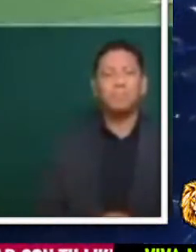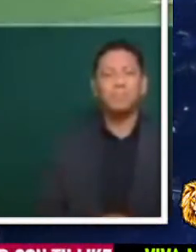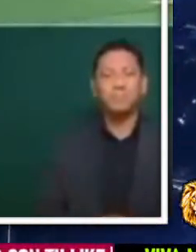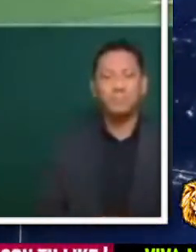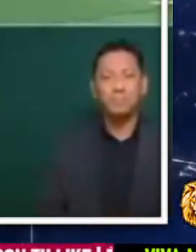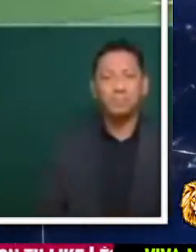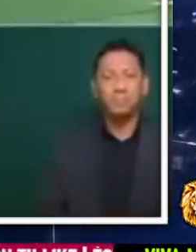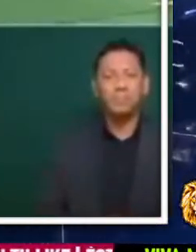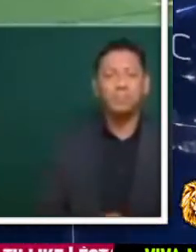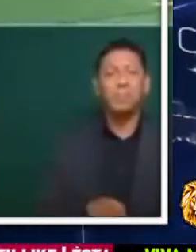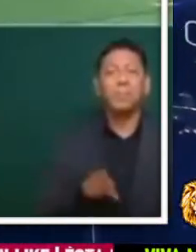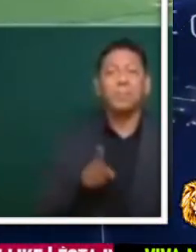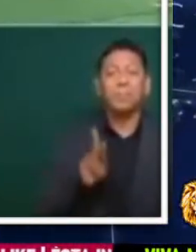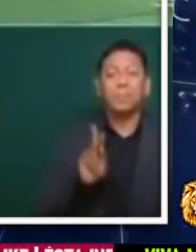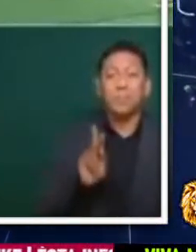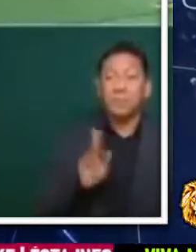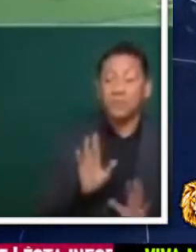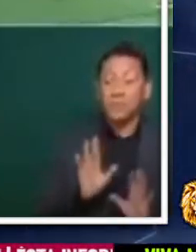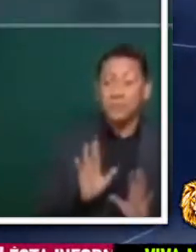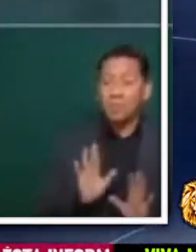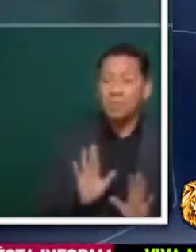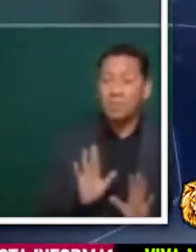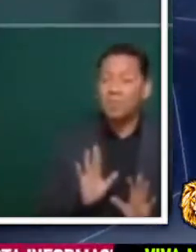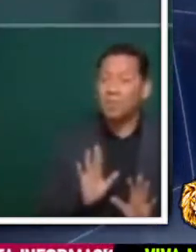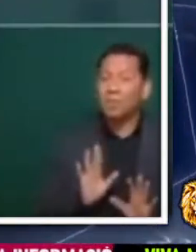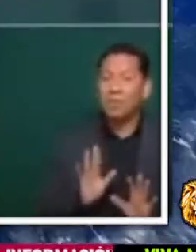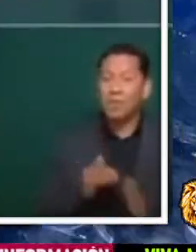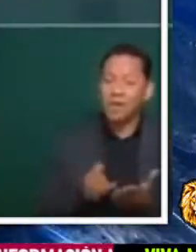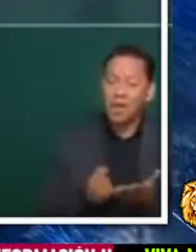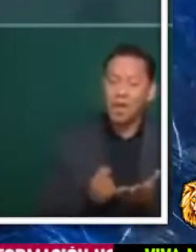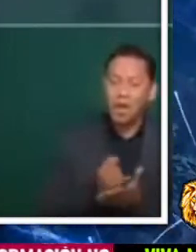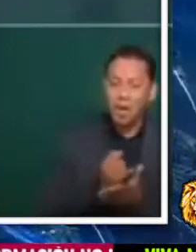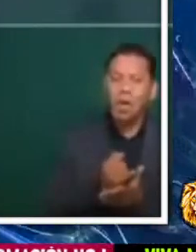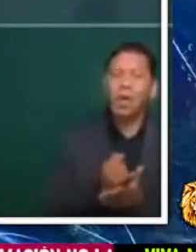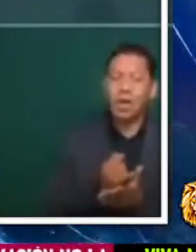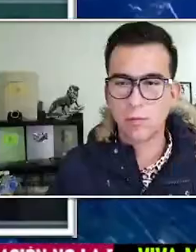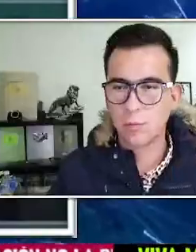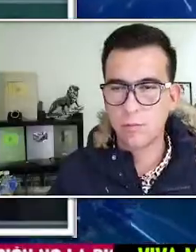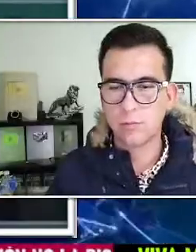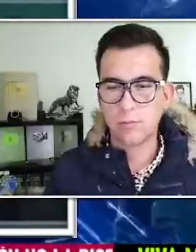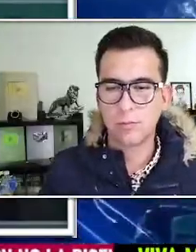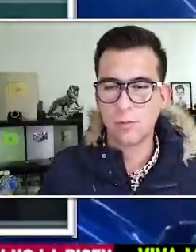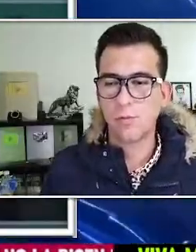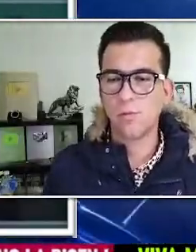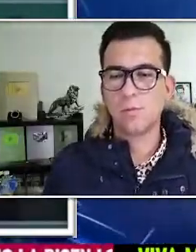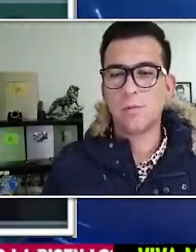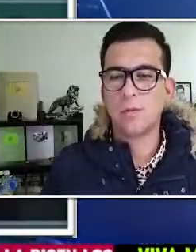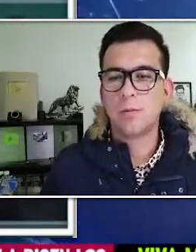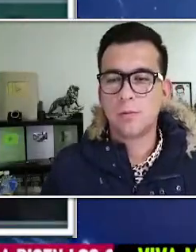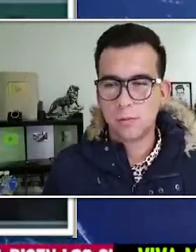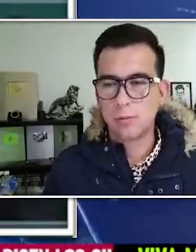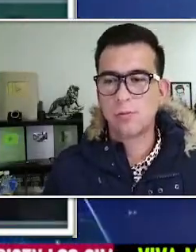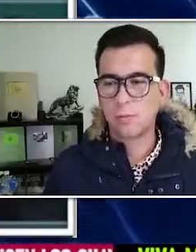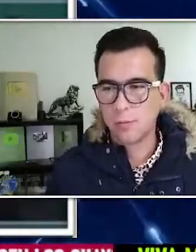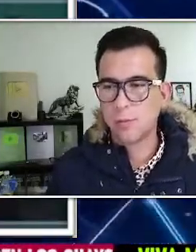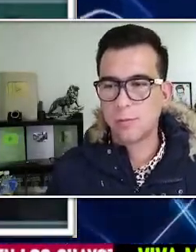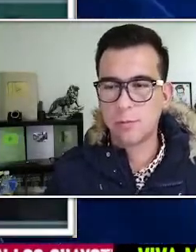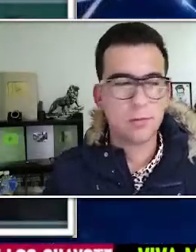Pero el fondo ya está resuelto. ¿Qué era lo que nos